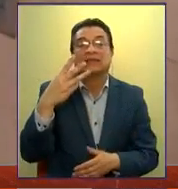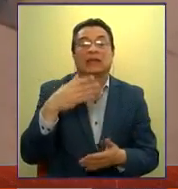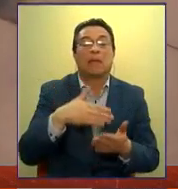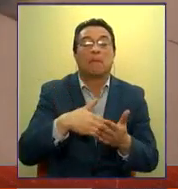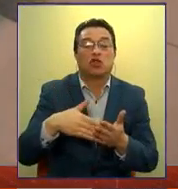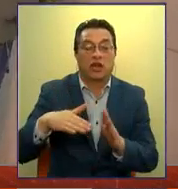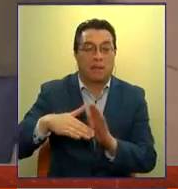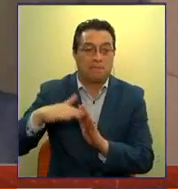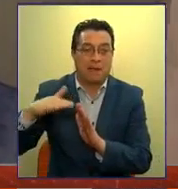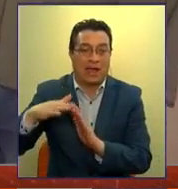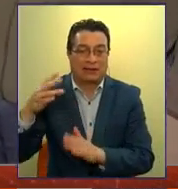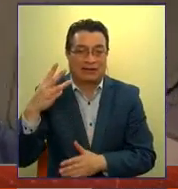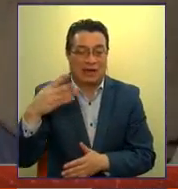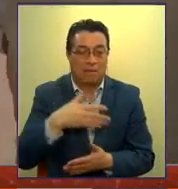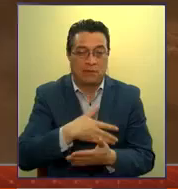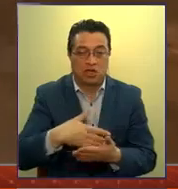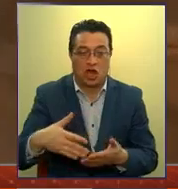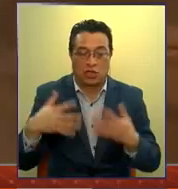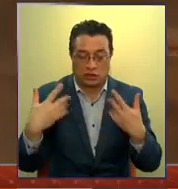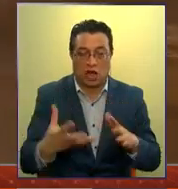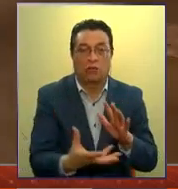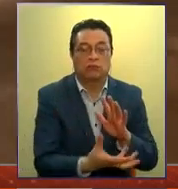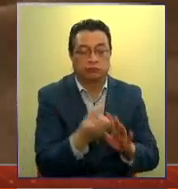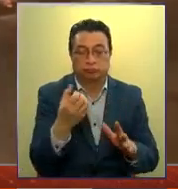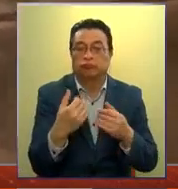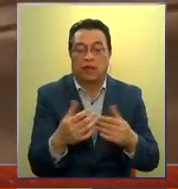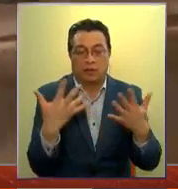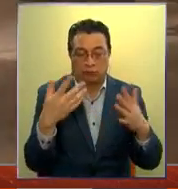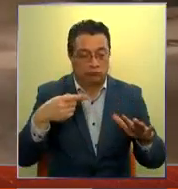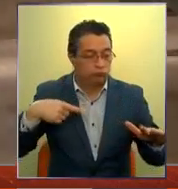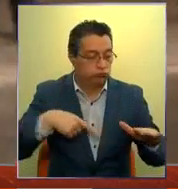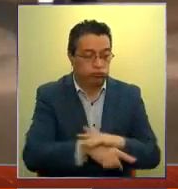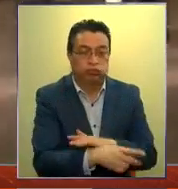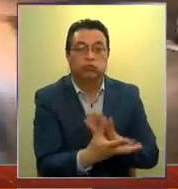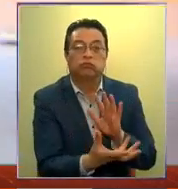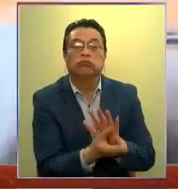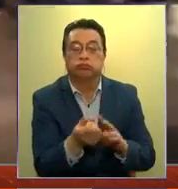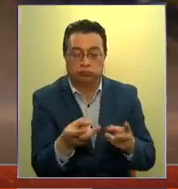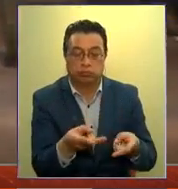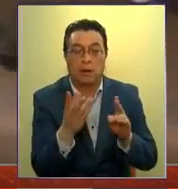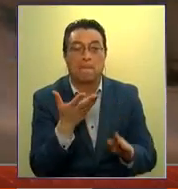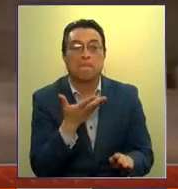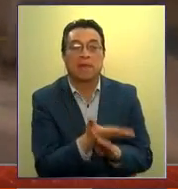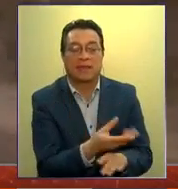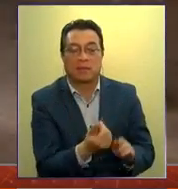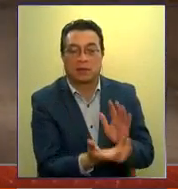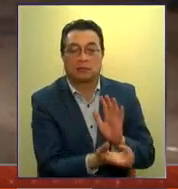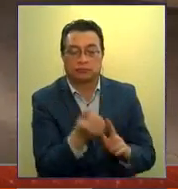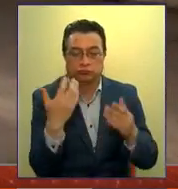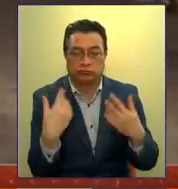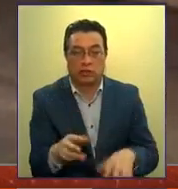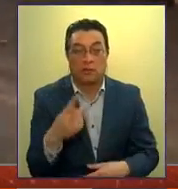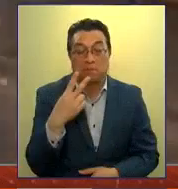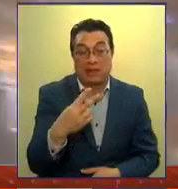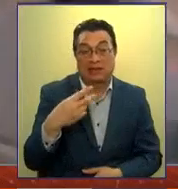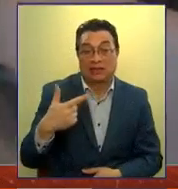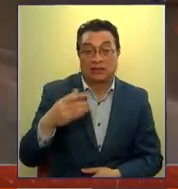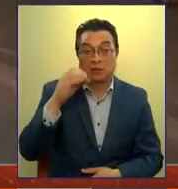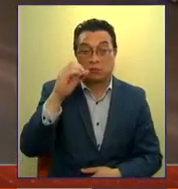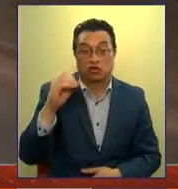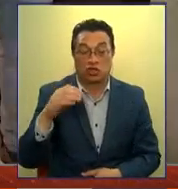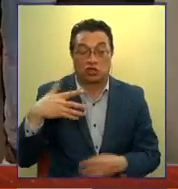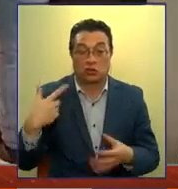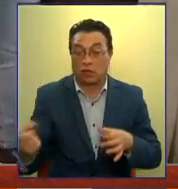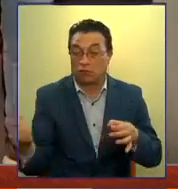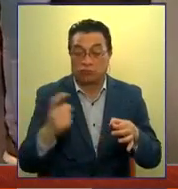de afiliados que han exitosamente accedido a la solicitud de retiro. Esto implica el 27% de los